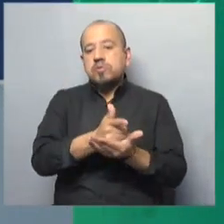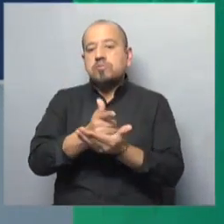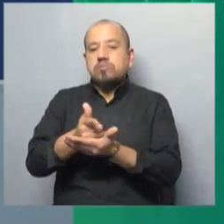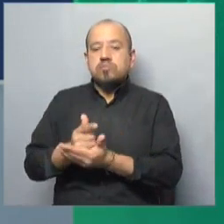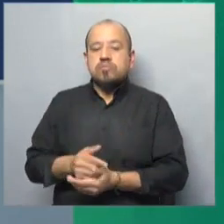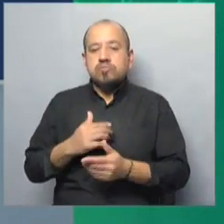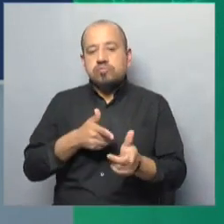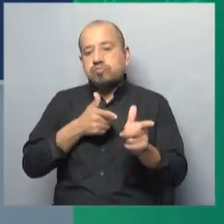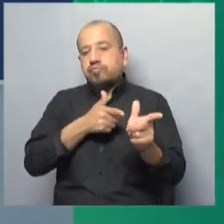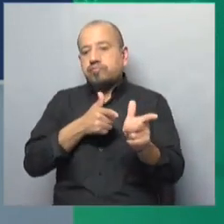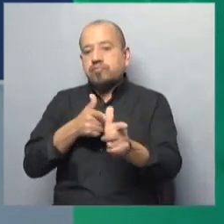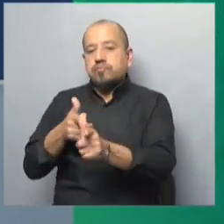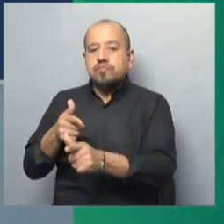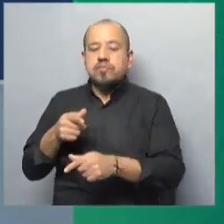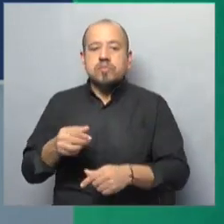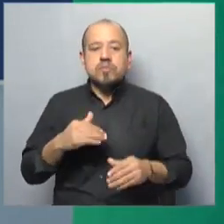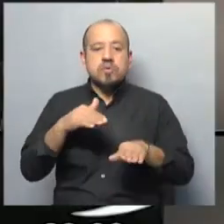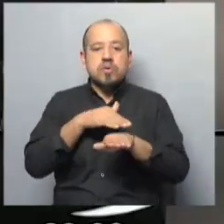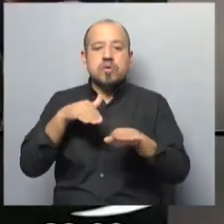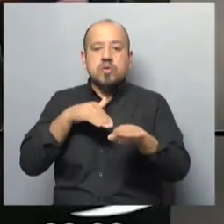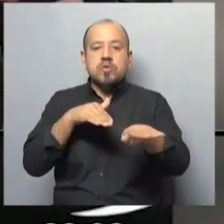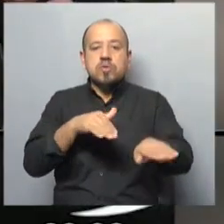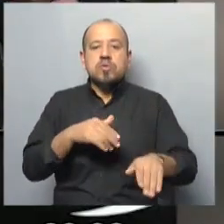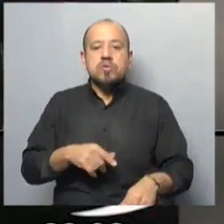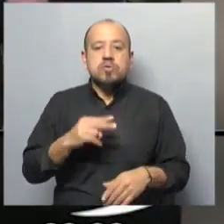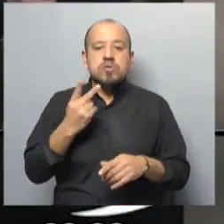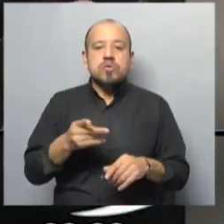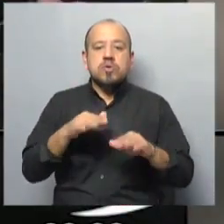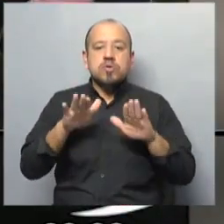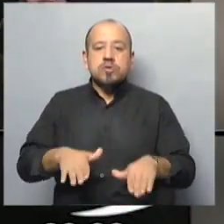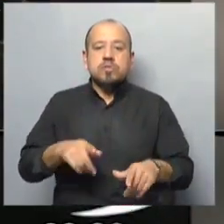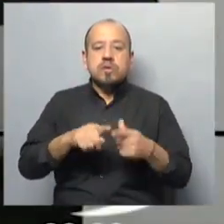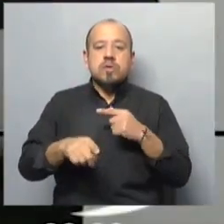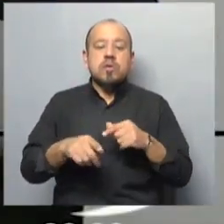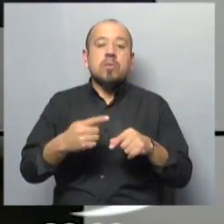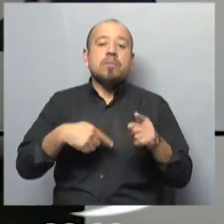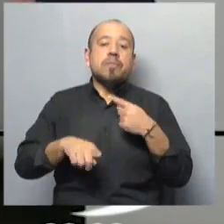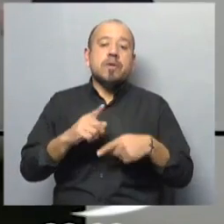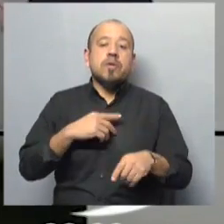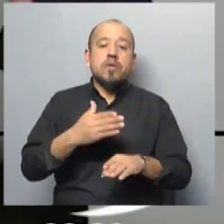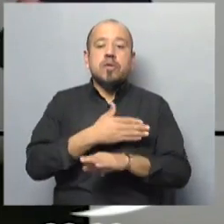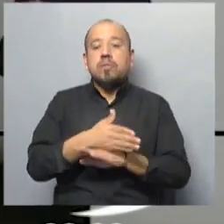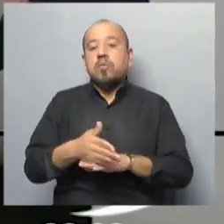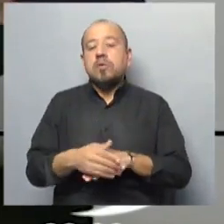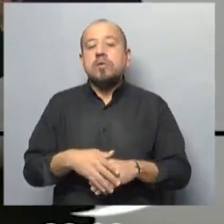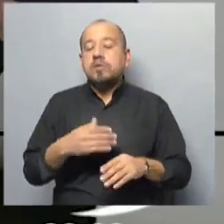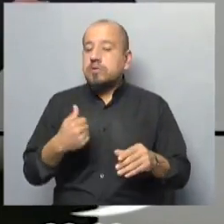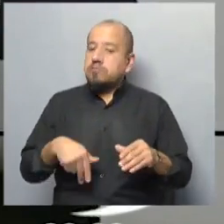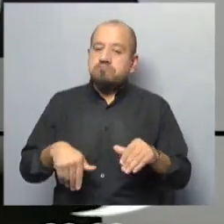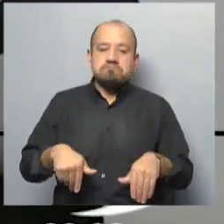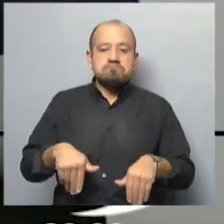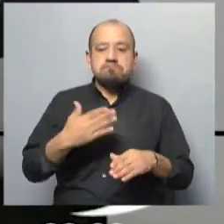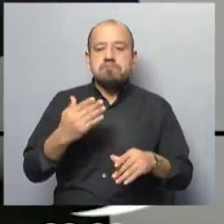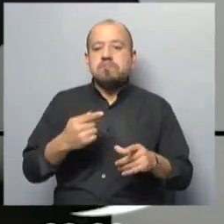y fusiles de largo alcance hacia los vehículos, dos de los cuales quedaron detenidos en un retén, pero posteriormente fueron liberados y no